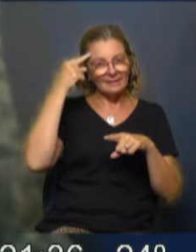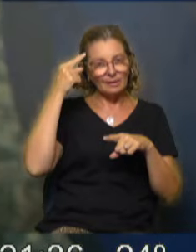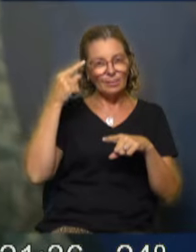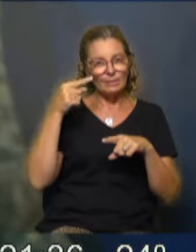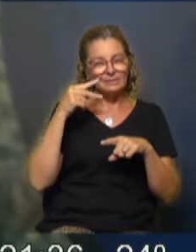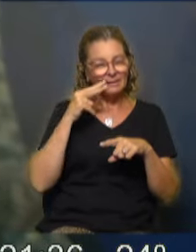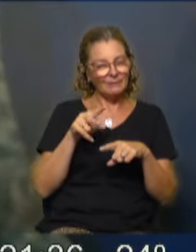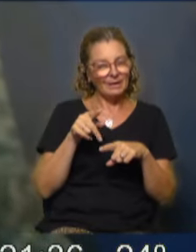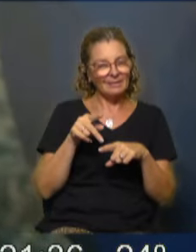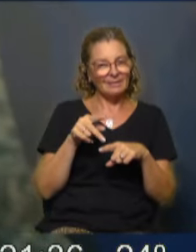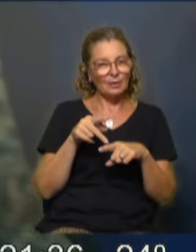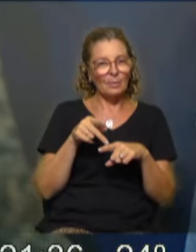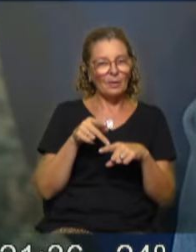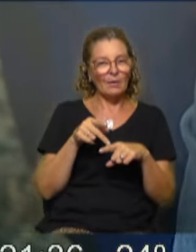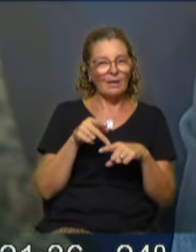tener ahí como